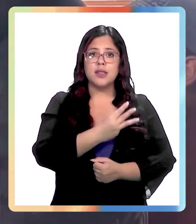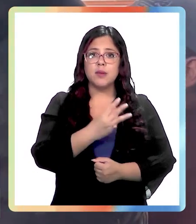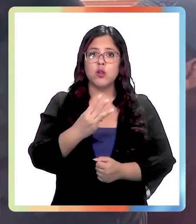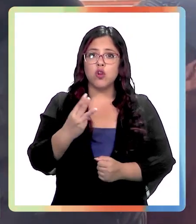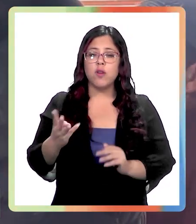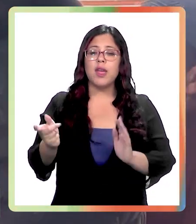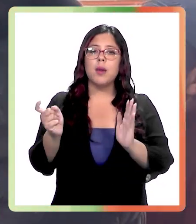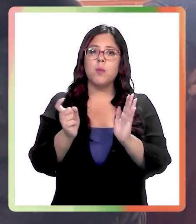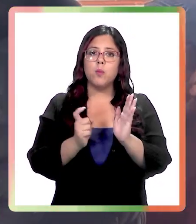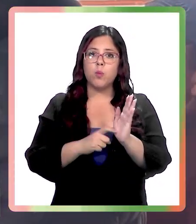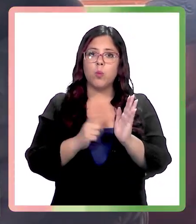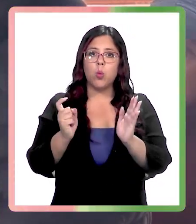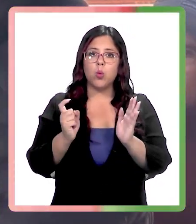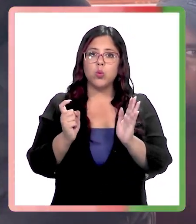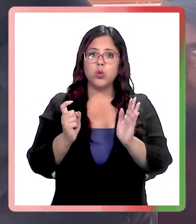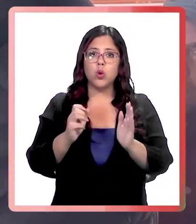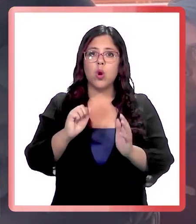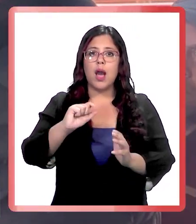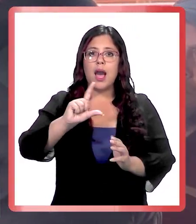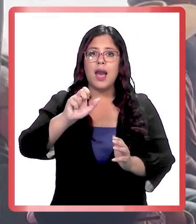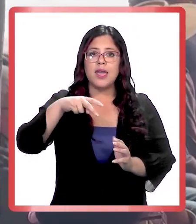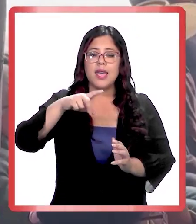web